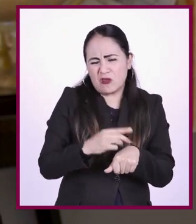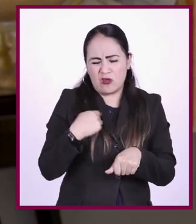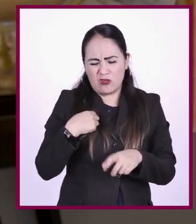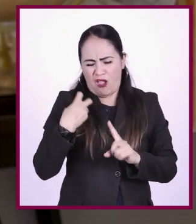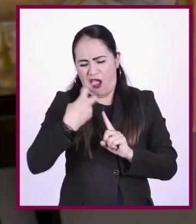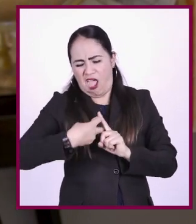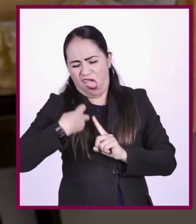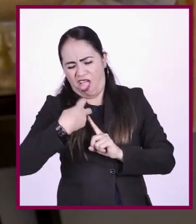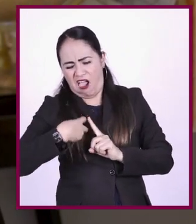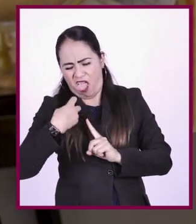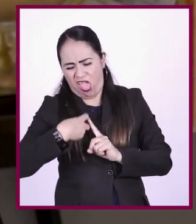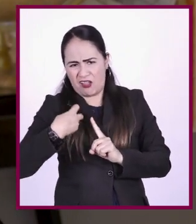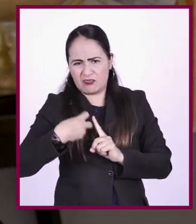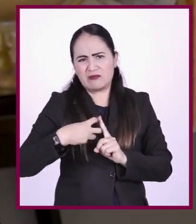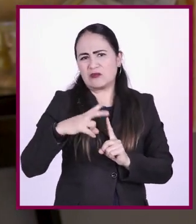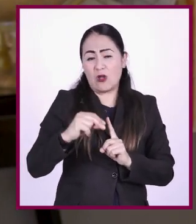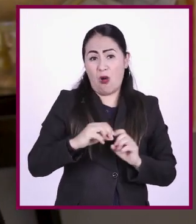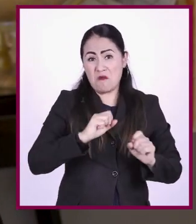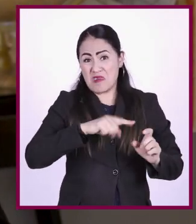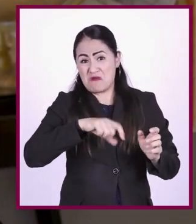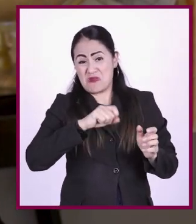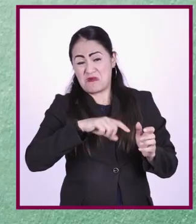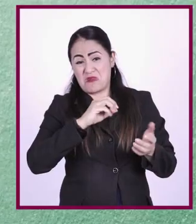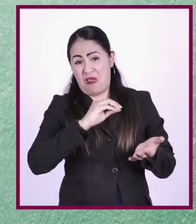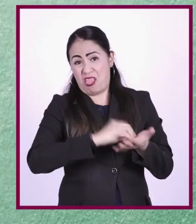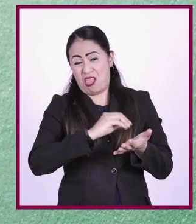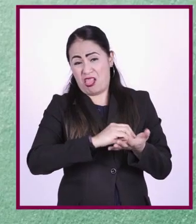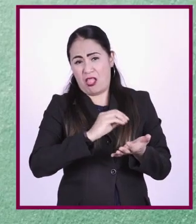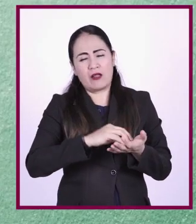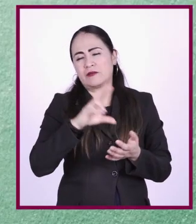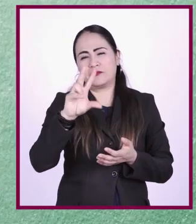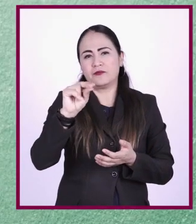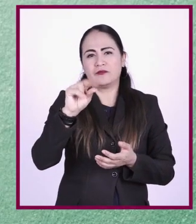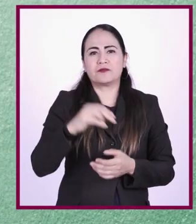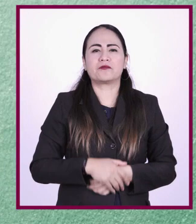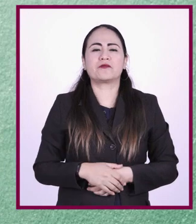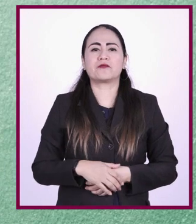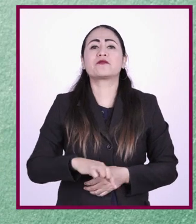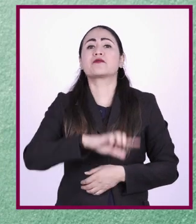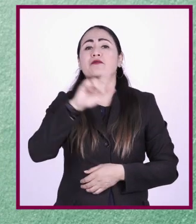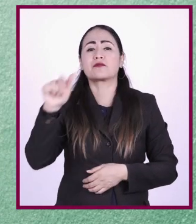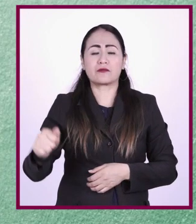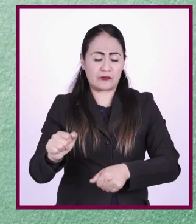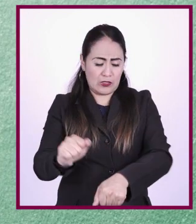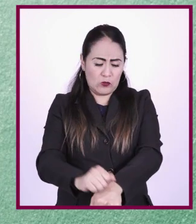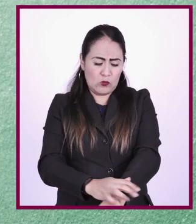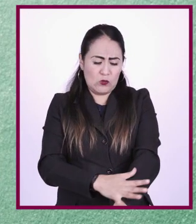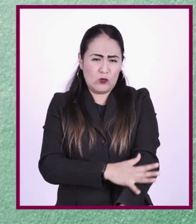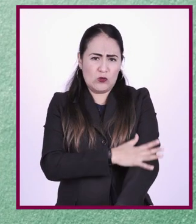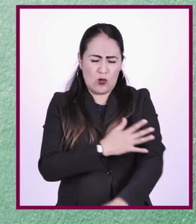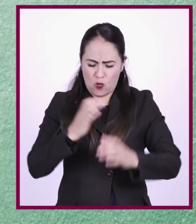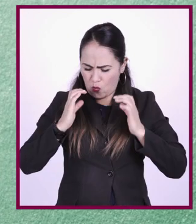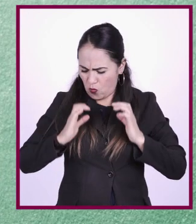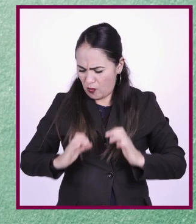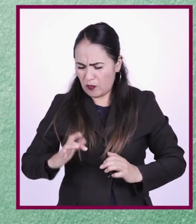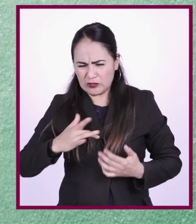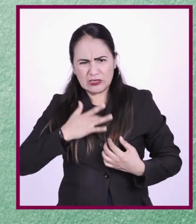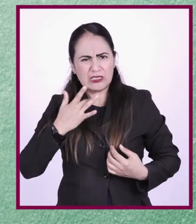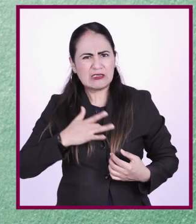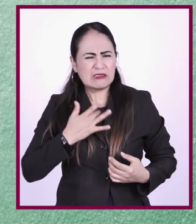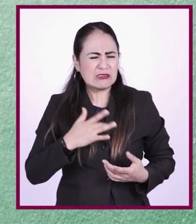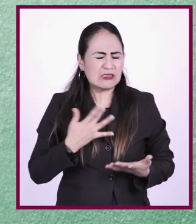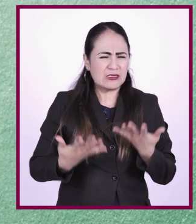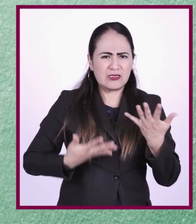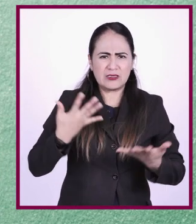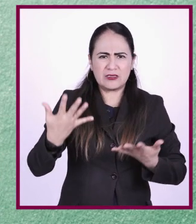No me juzgo, pero tampoco me quedo estancado en esa emoción. Identifica cómo sientes las emociones en el cuerpo. Este es un gran